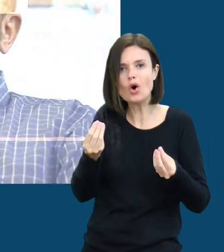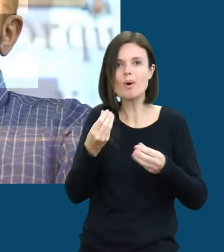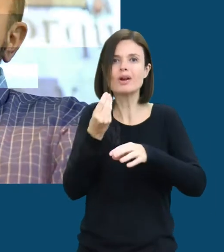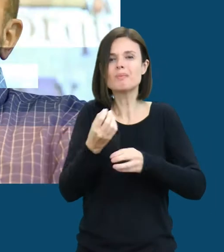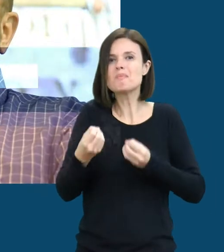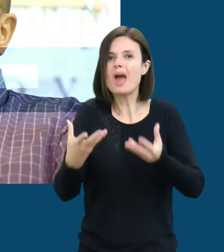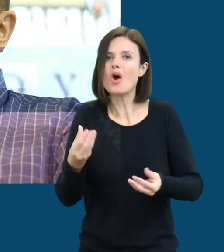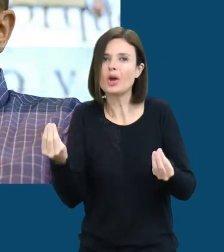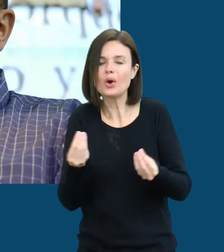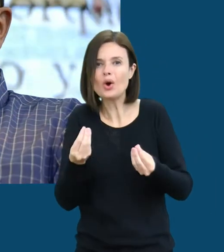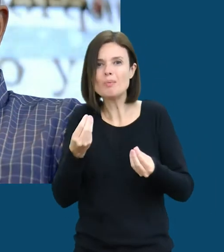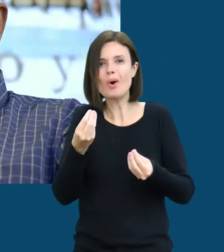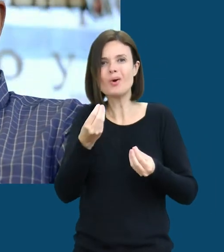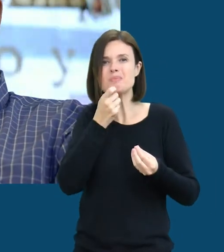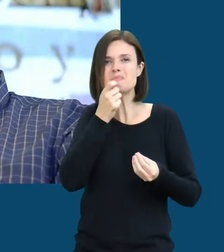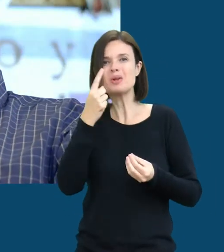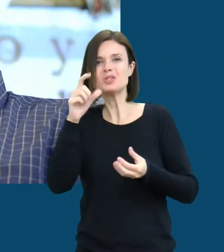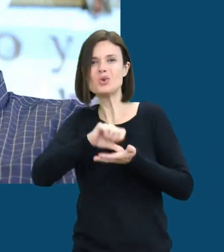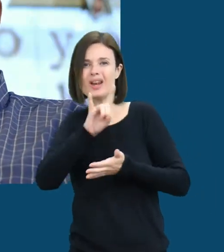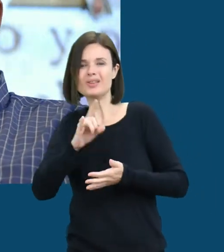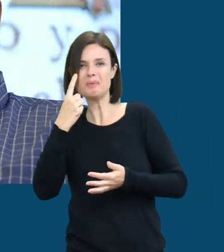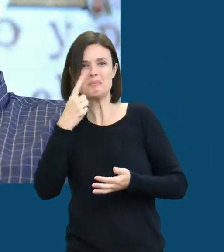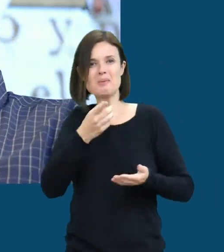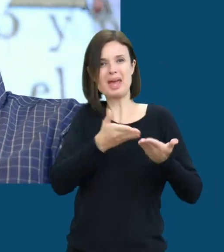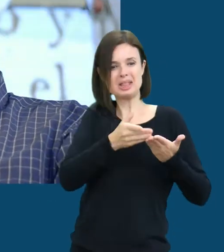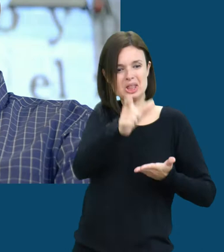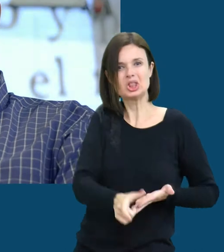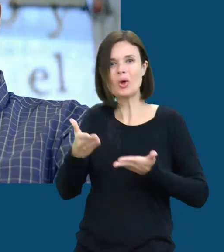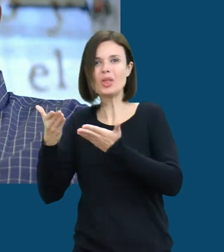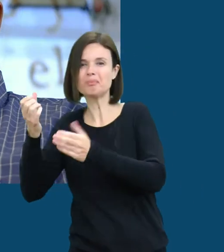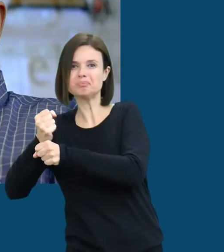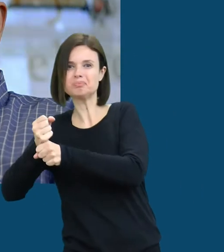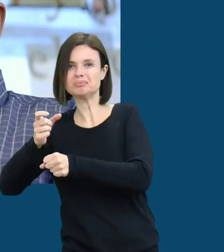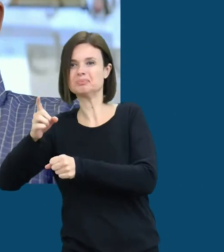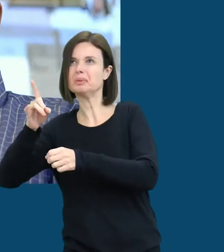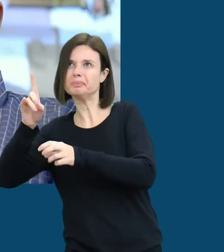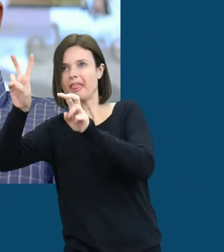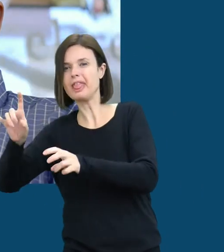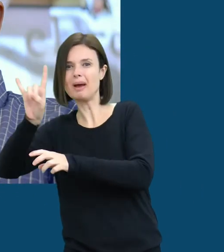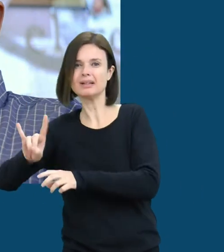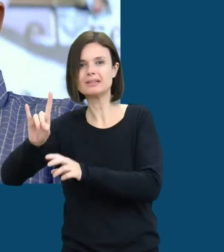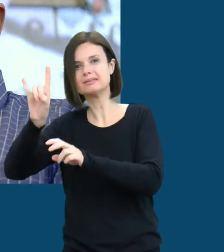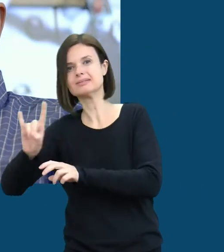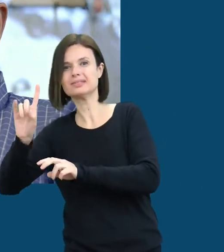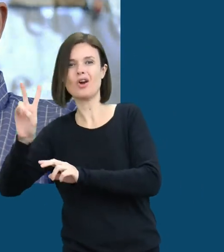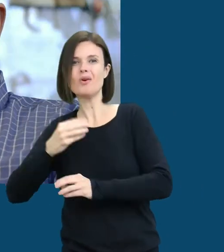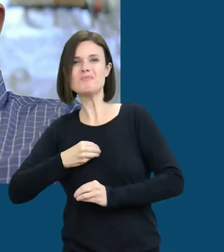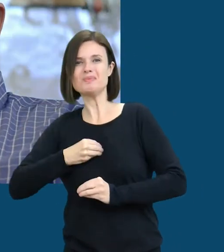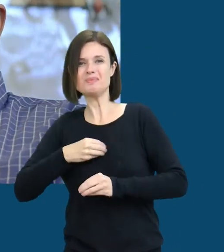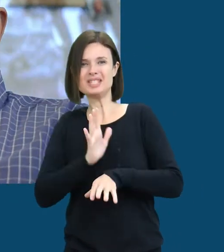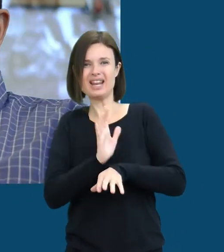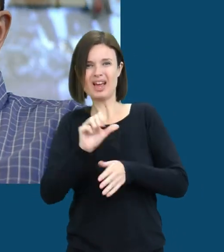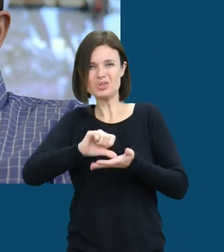mejores? ¿Vive la ciudadanía universitaria igual a alguien que estudia en la universidad que a alguien que trabaja en la universidad? Que trabaja en cuestiones académicas, en cuestiones